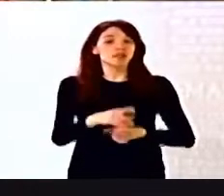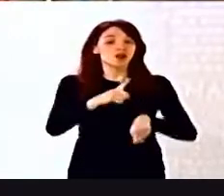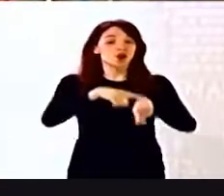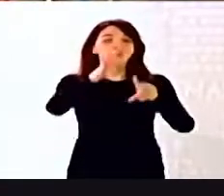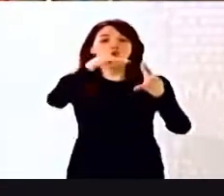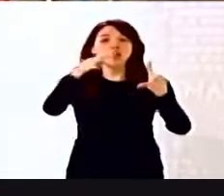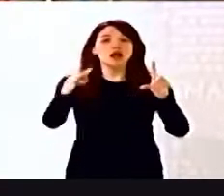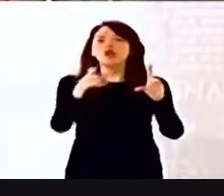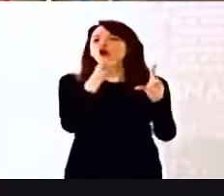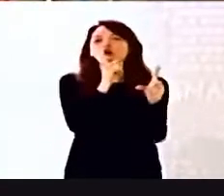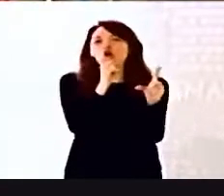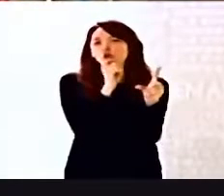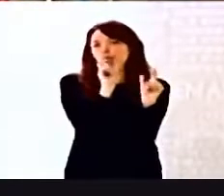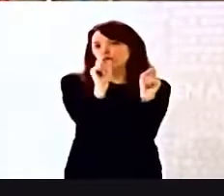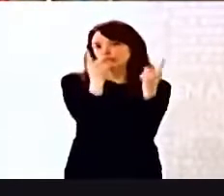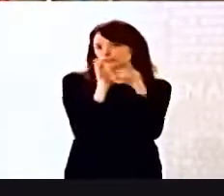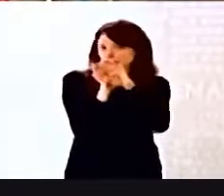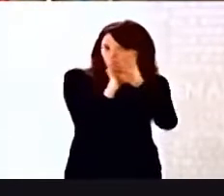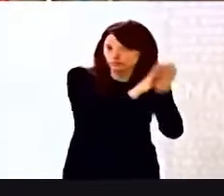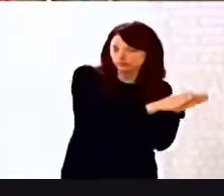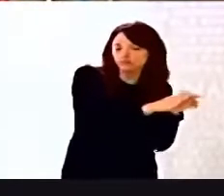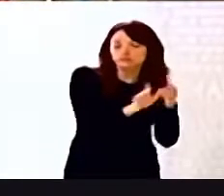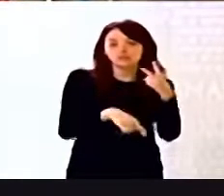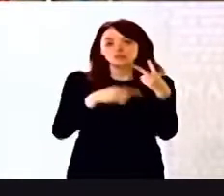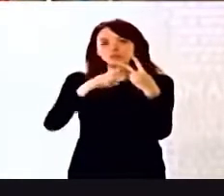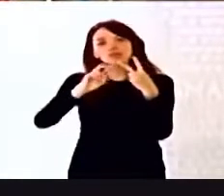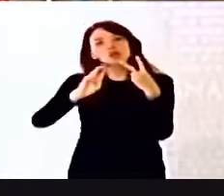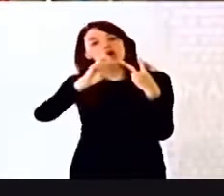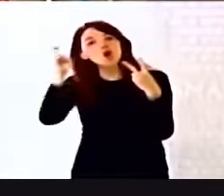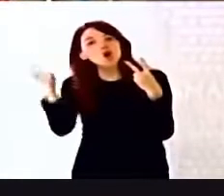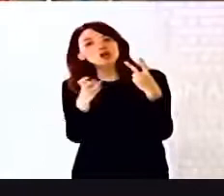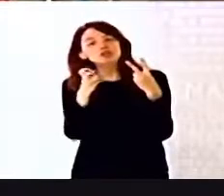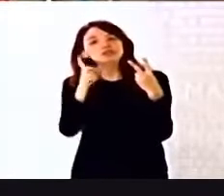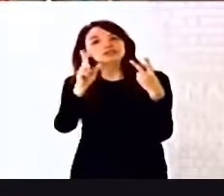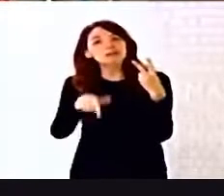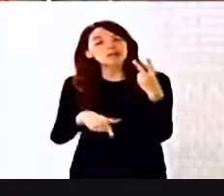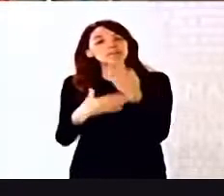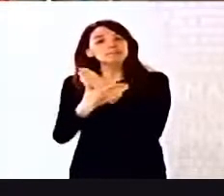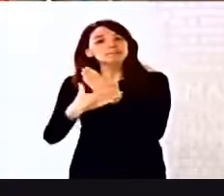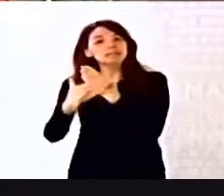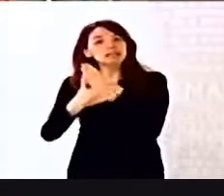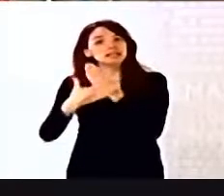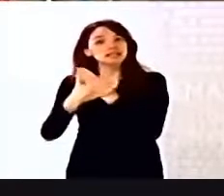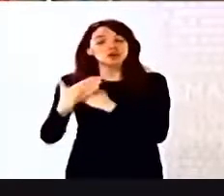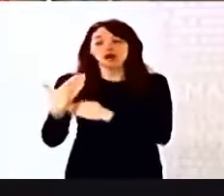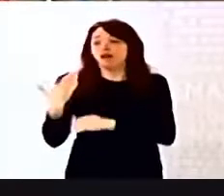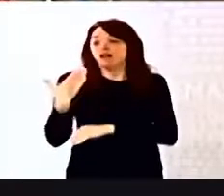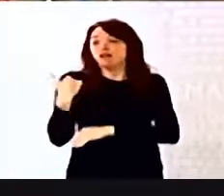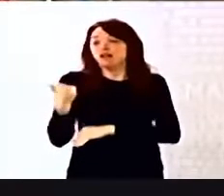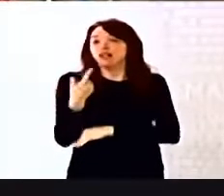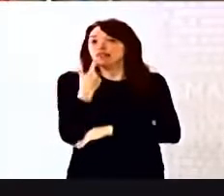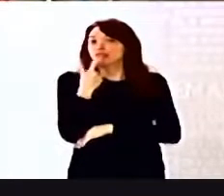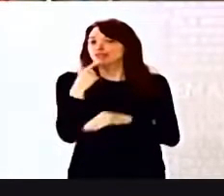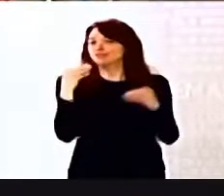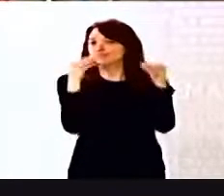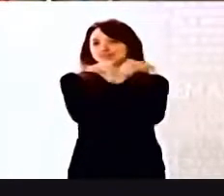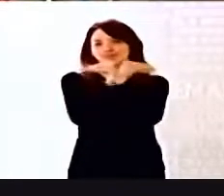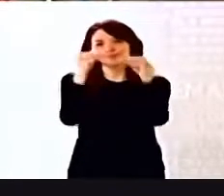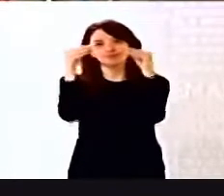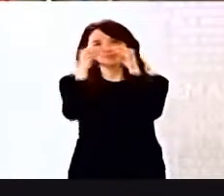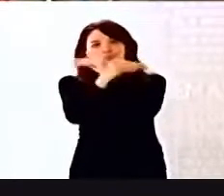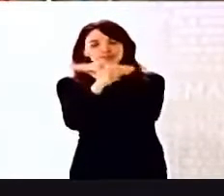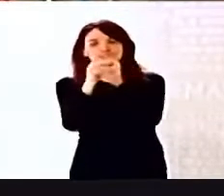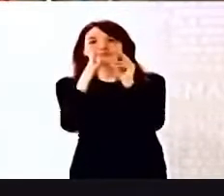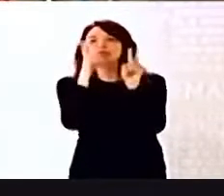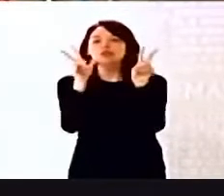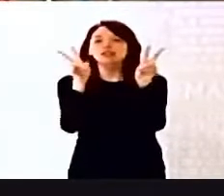cómo quedarían, eso por un lado. Y luego, por otro, ayer el ministro Illa habló de algunos desacuerdos entre las comunidades por el tema de